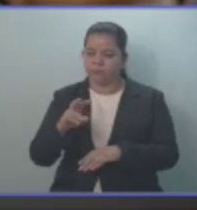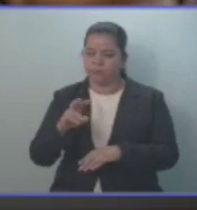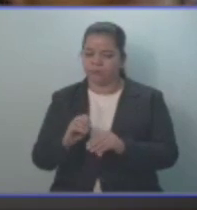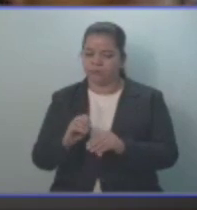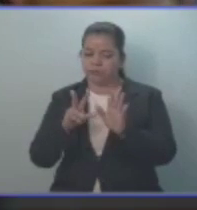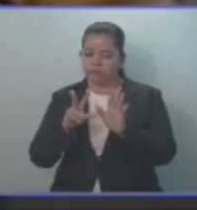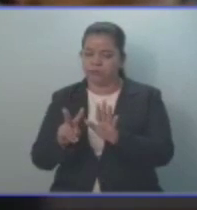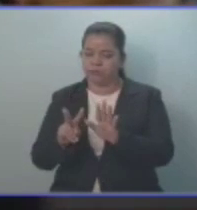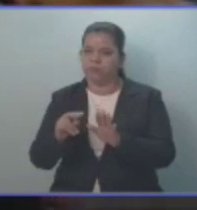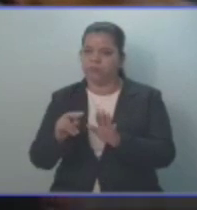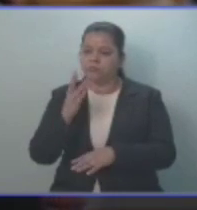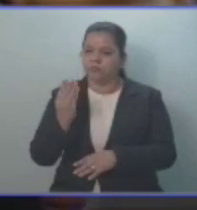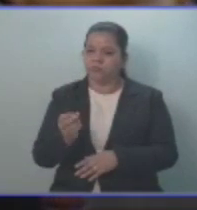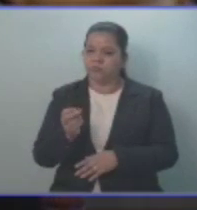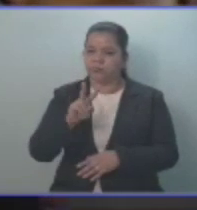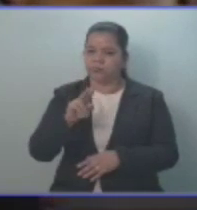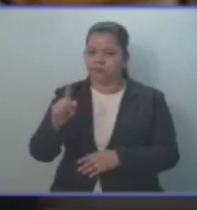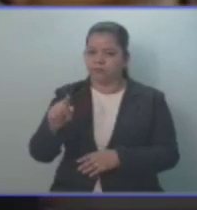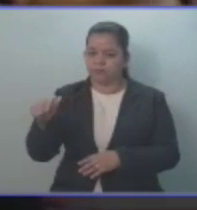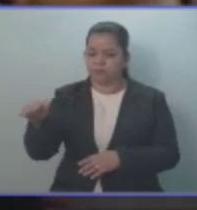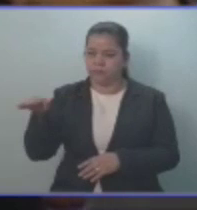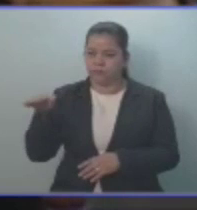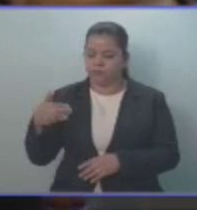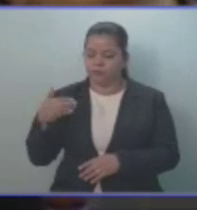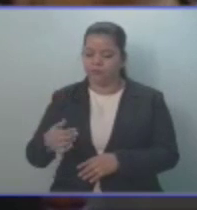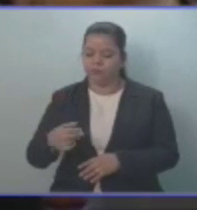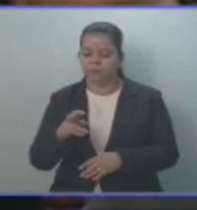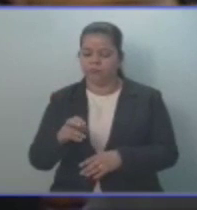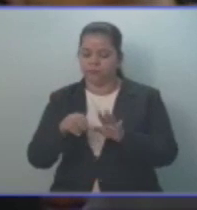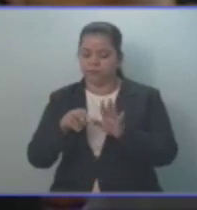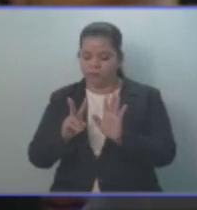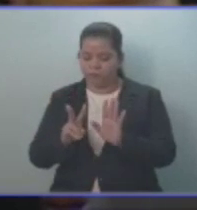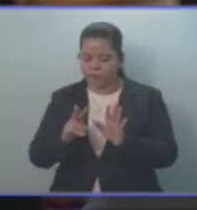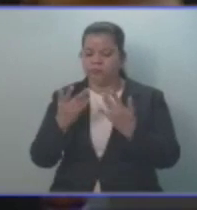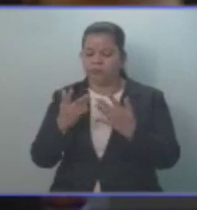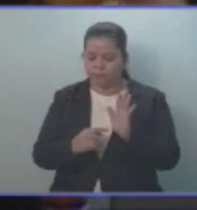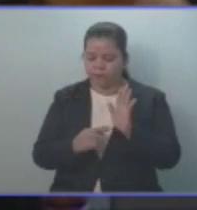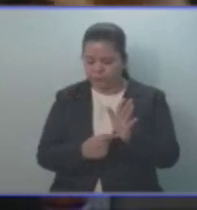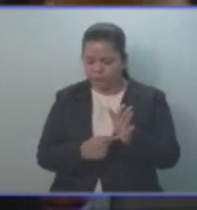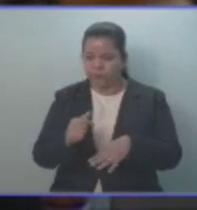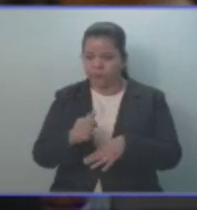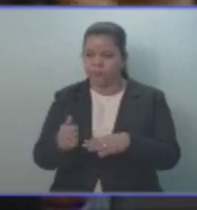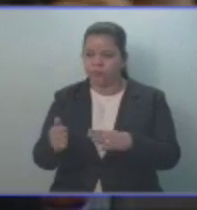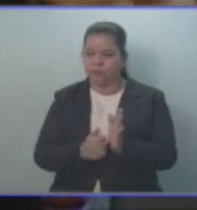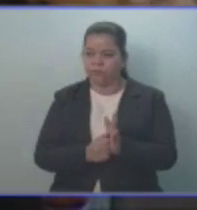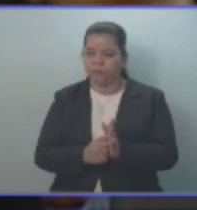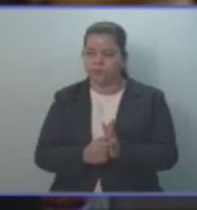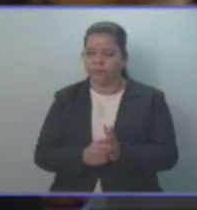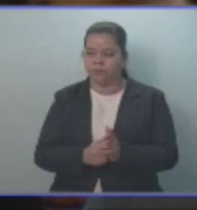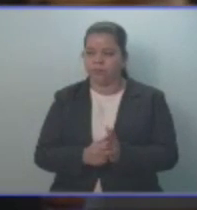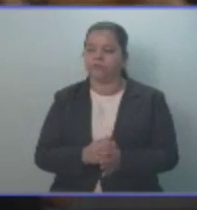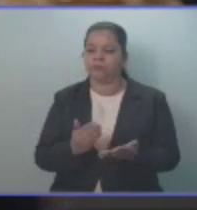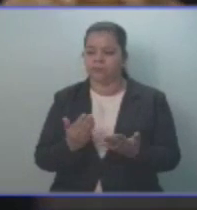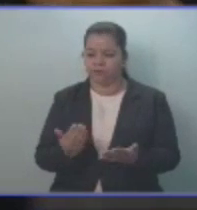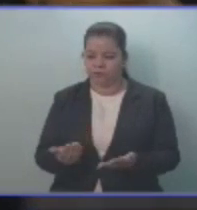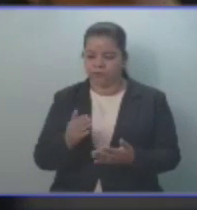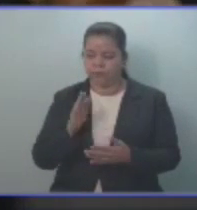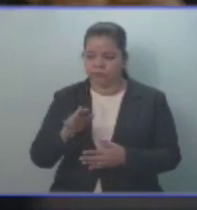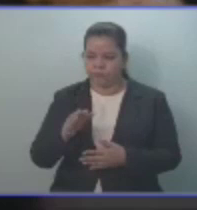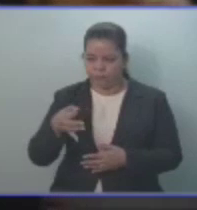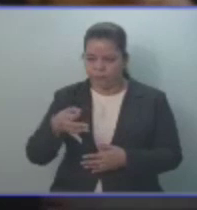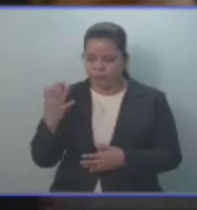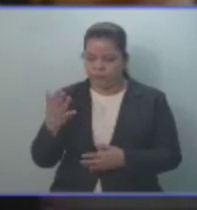459-2017 del 21 de marzo del 2017 y sometido a consideración de esta Asamblea Legislativa para su